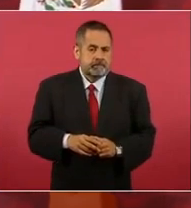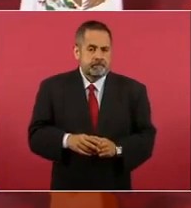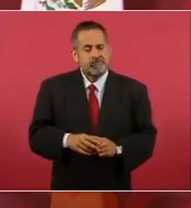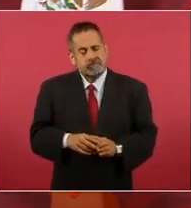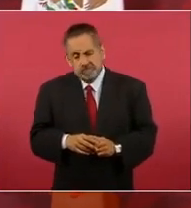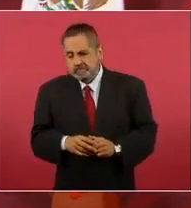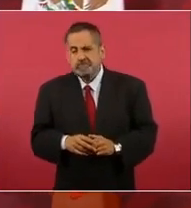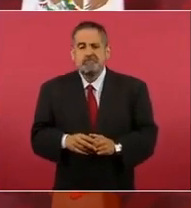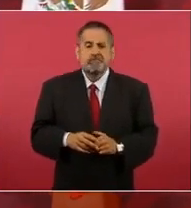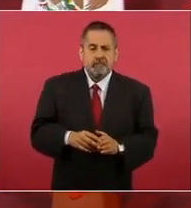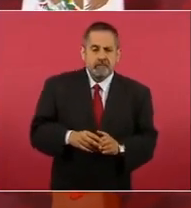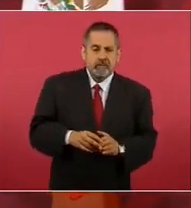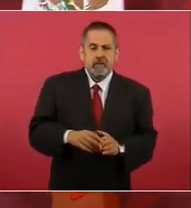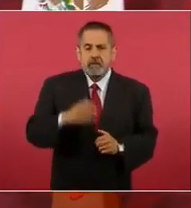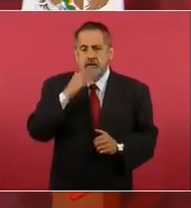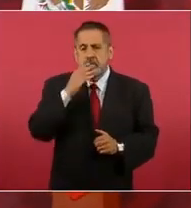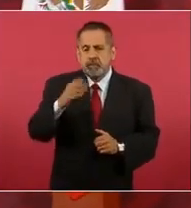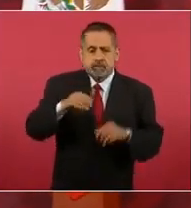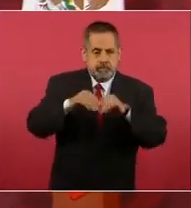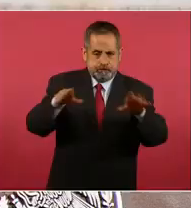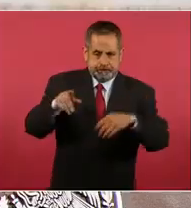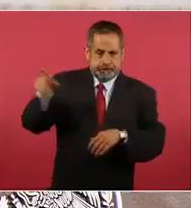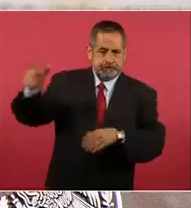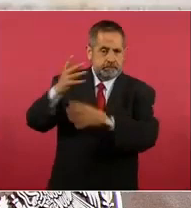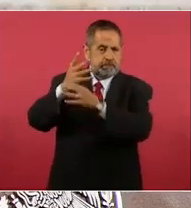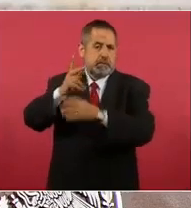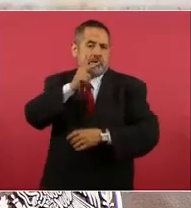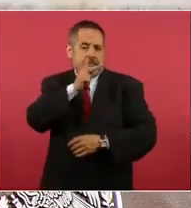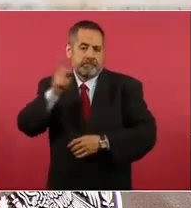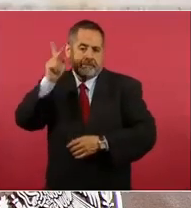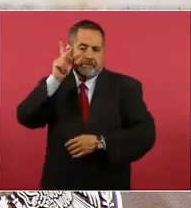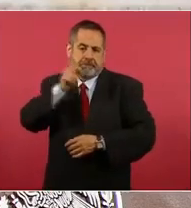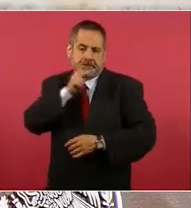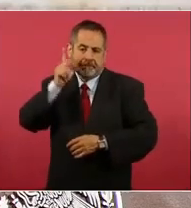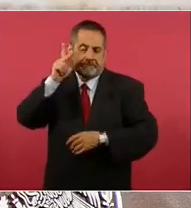Equilibrado el mensaje del Papa.